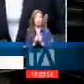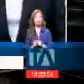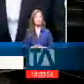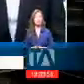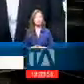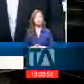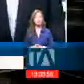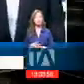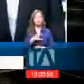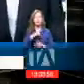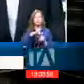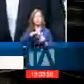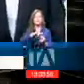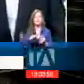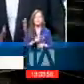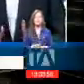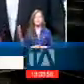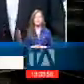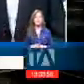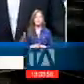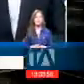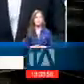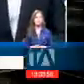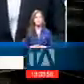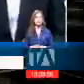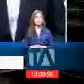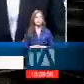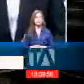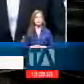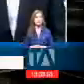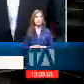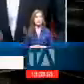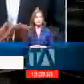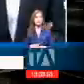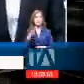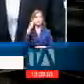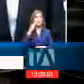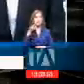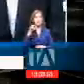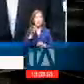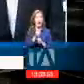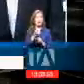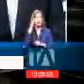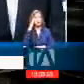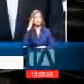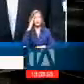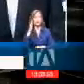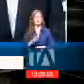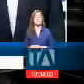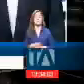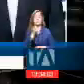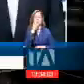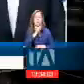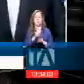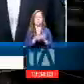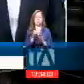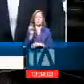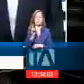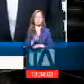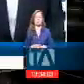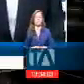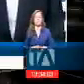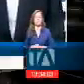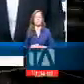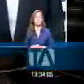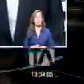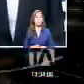yo soy optimista de que así suceda. Sabemos lo que ya no tenemos que hacer, lo que no se debe hacer, no podemos volver al